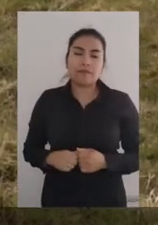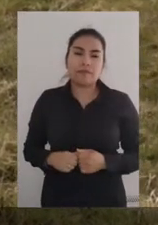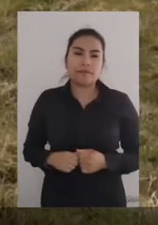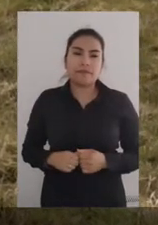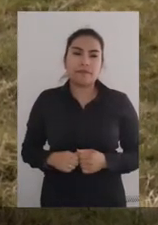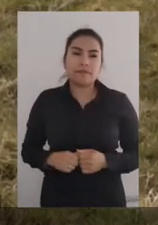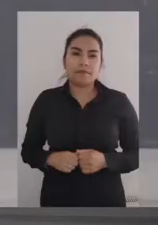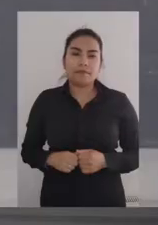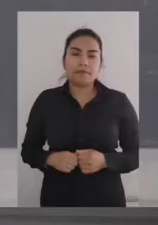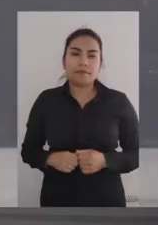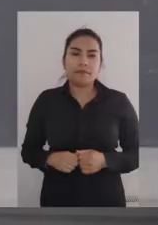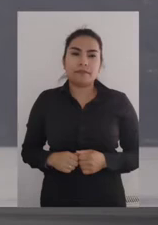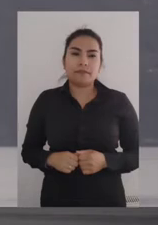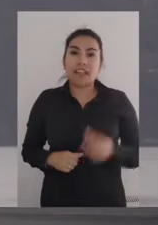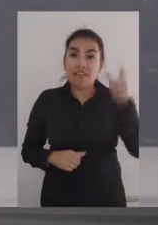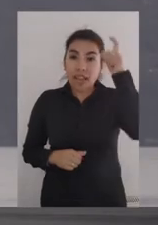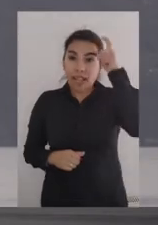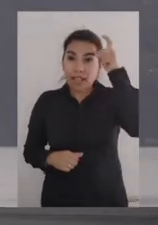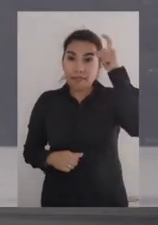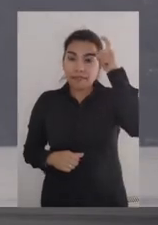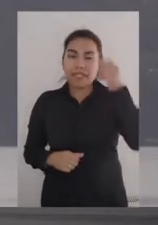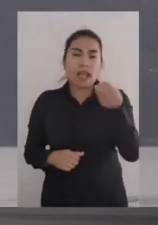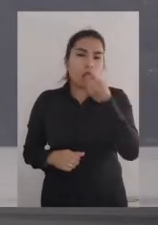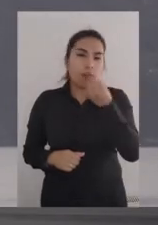no solamente el